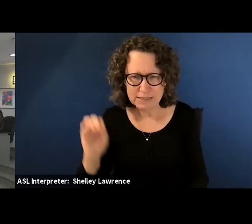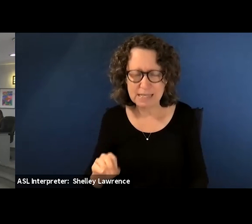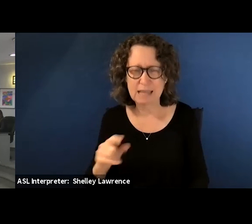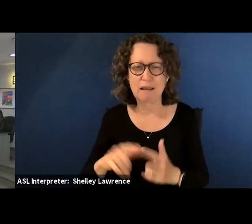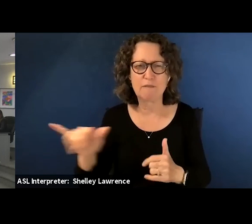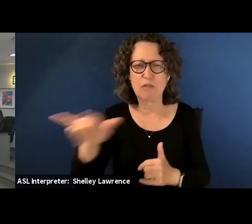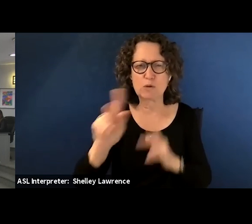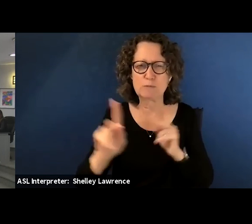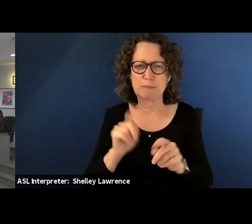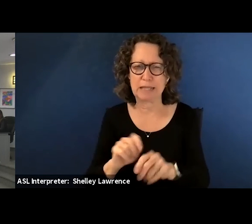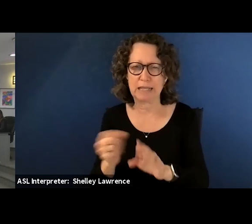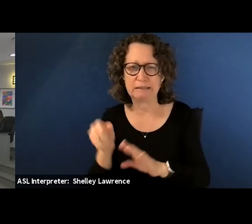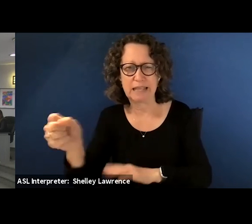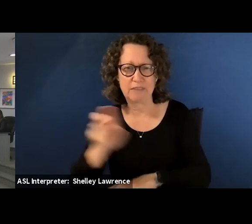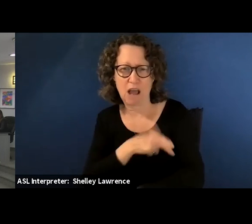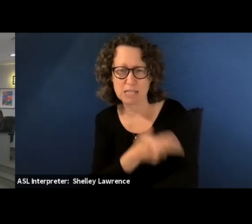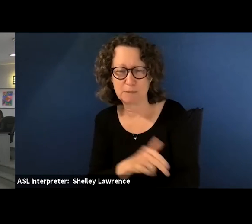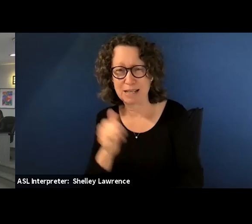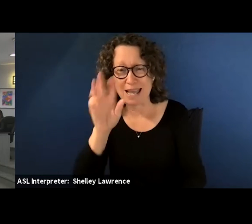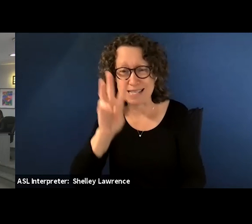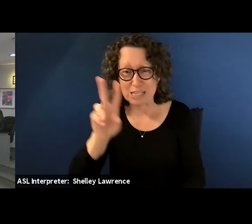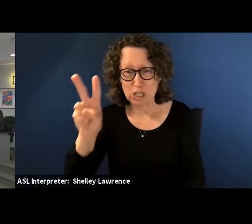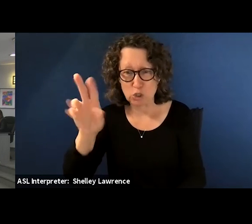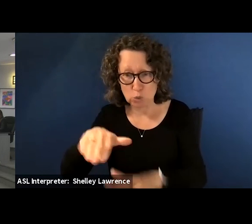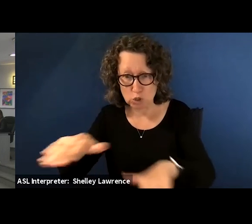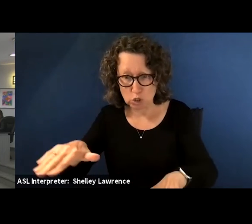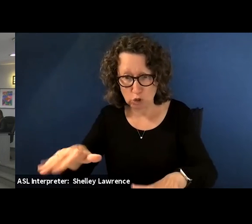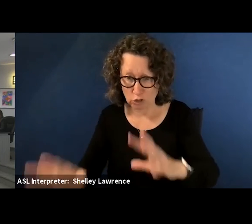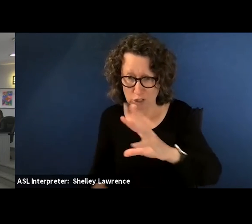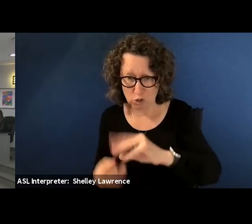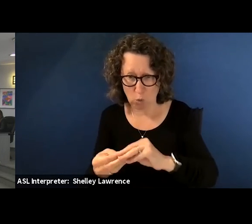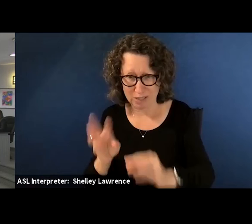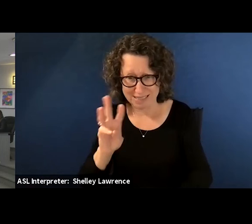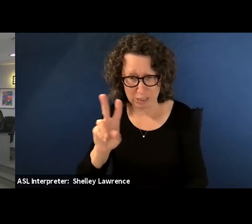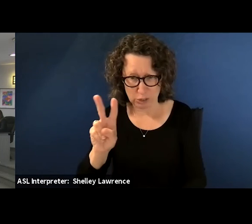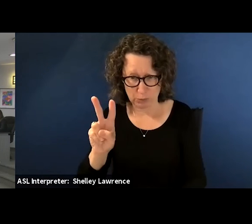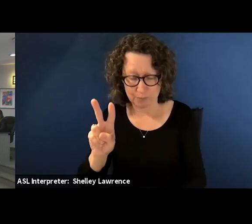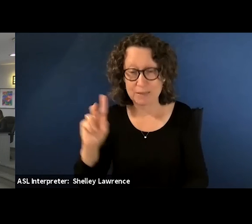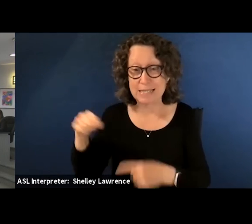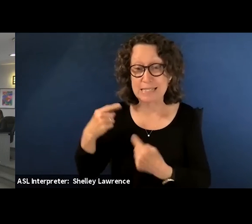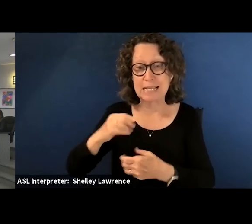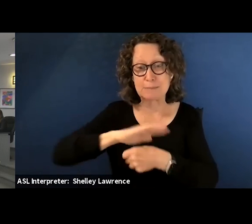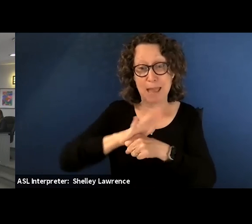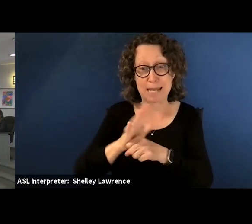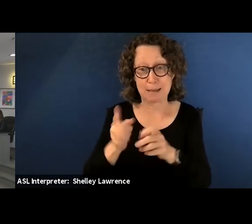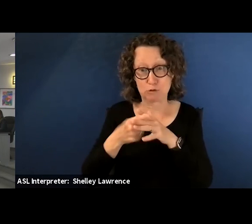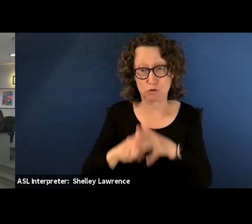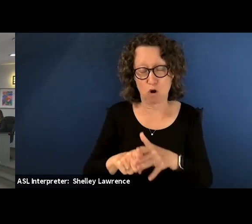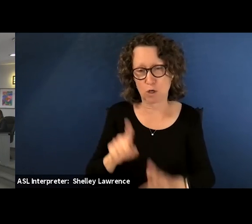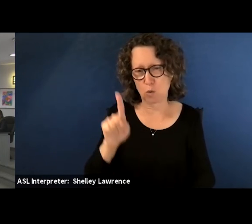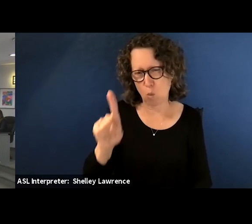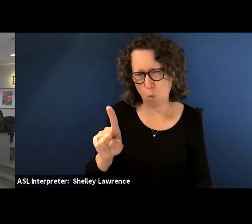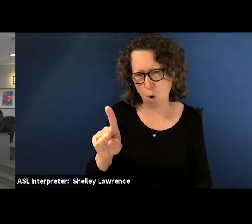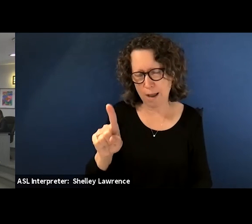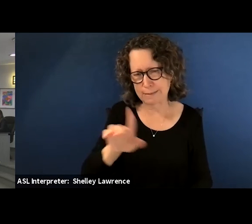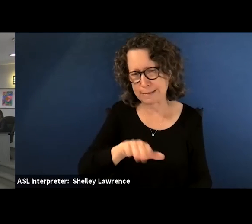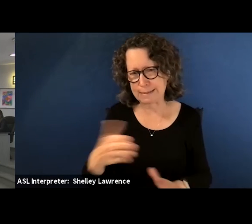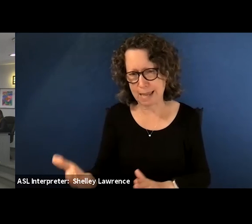del 2% de los que han estado hospitalizados, 62 niños en total. Desde que empezó la